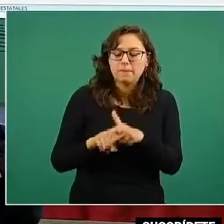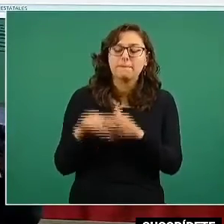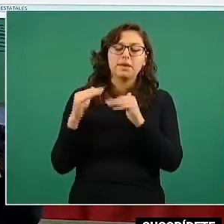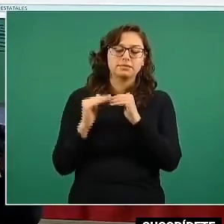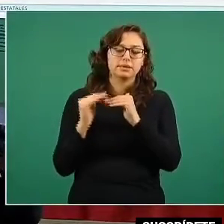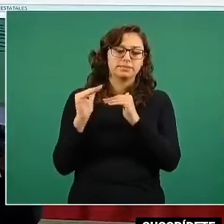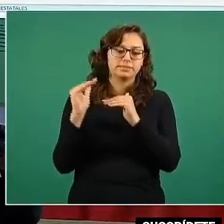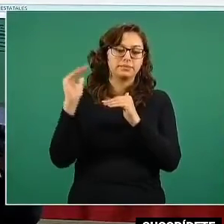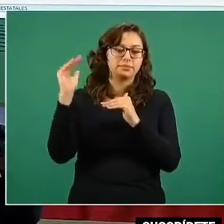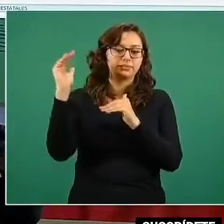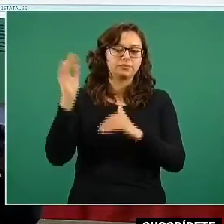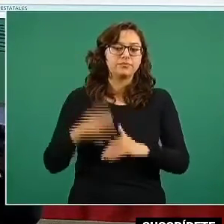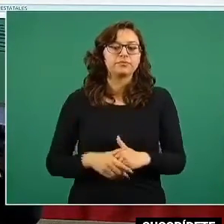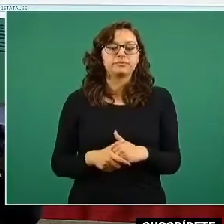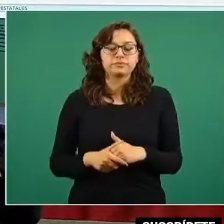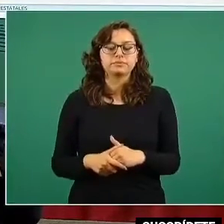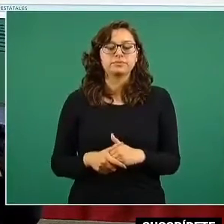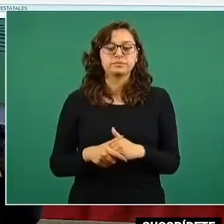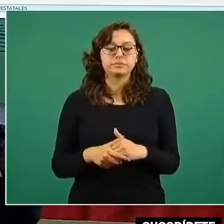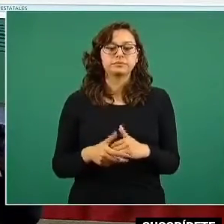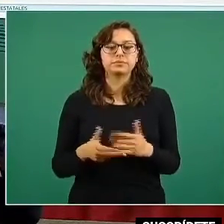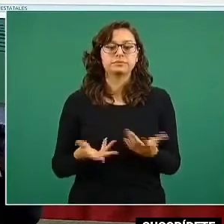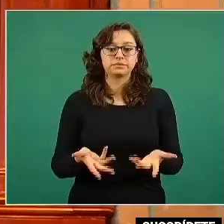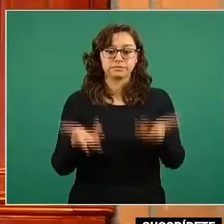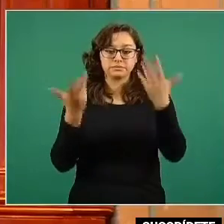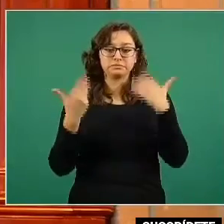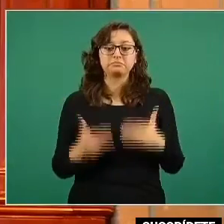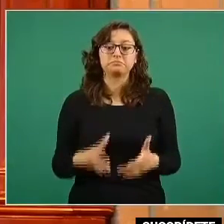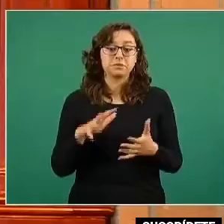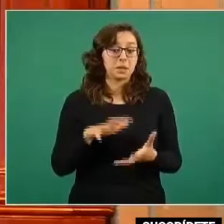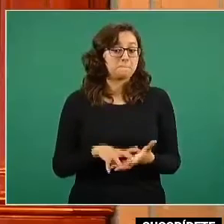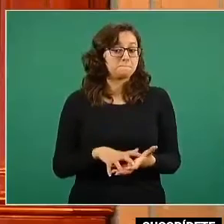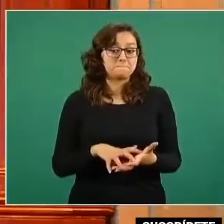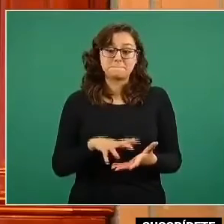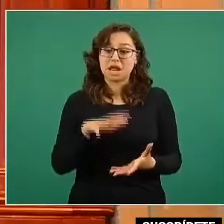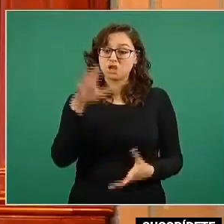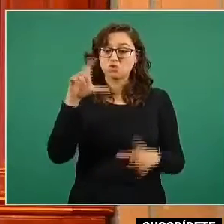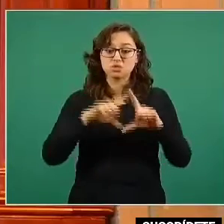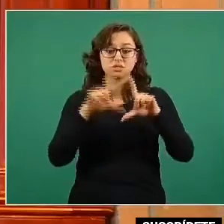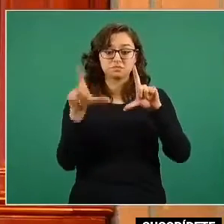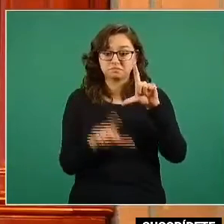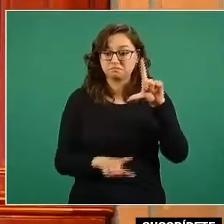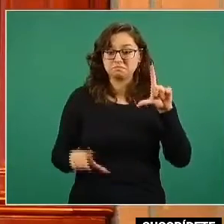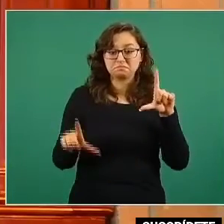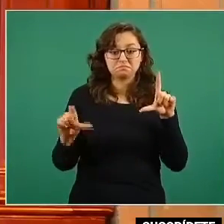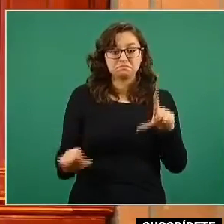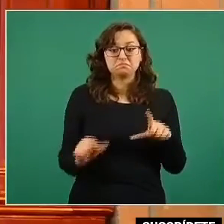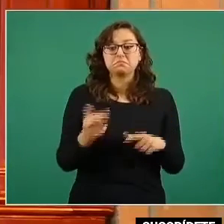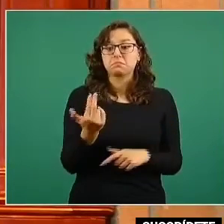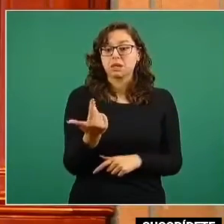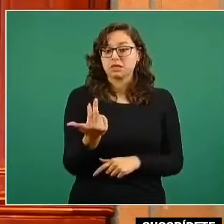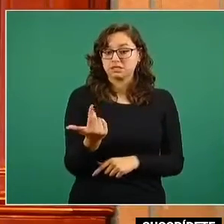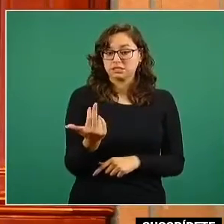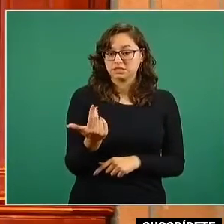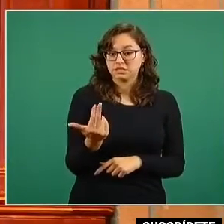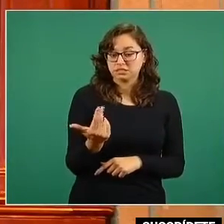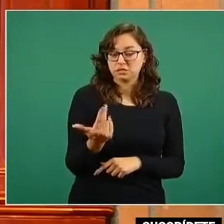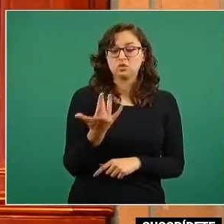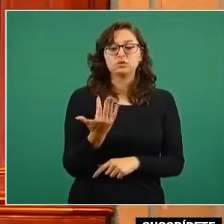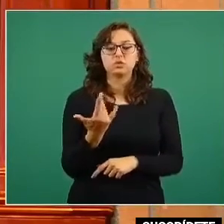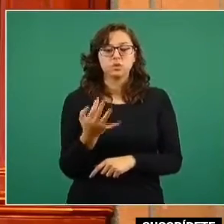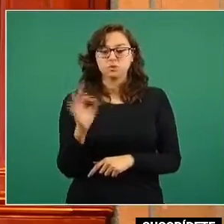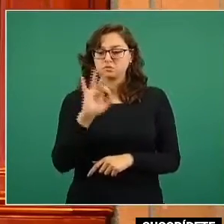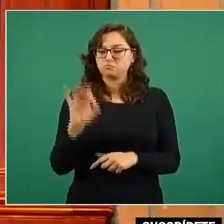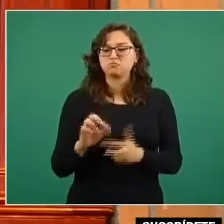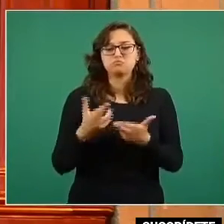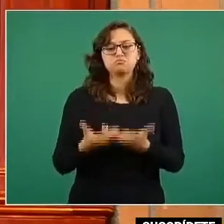de ocupación. Y ahora casi muchas más, es decir, la gran mayoría de entidades en el país tienen más de la mitad